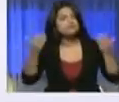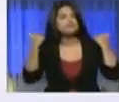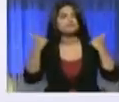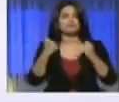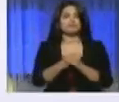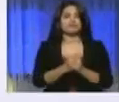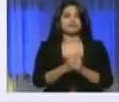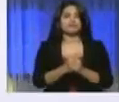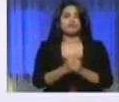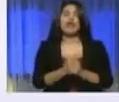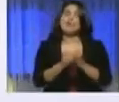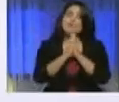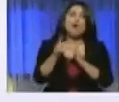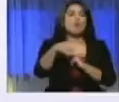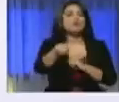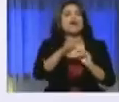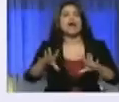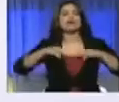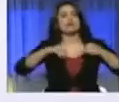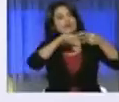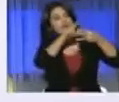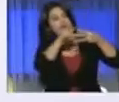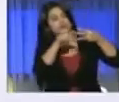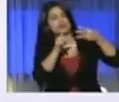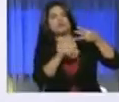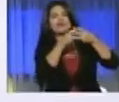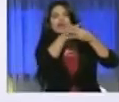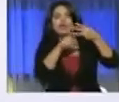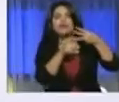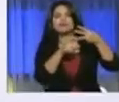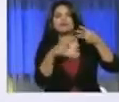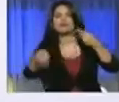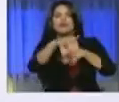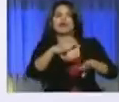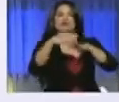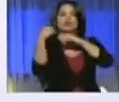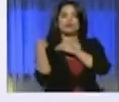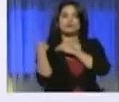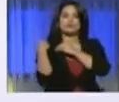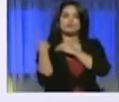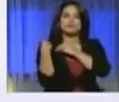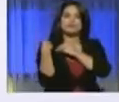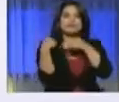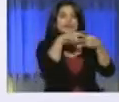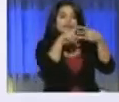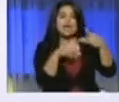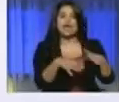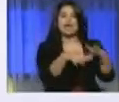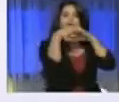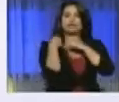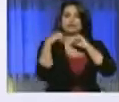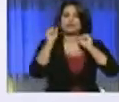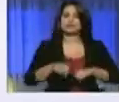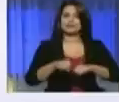a asumir estas tres líneas, compañeros, vamos a asumir estas tres líneas que es síntesis,